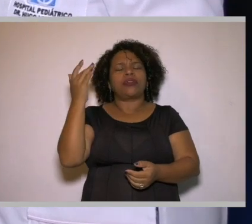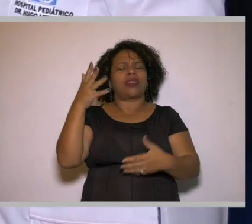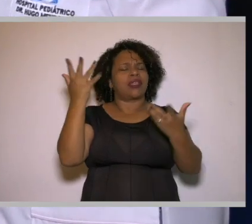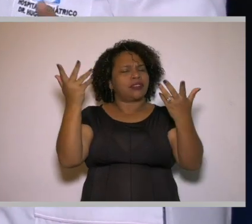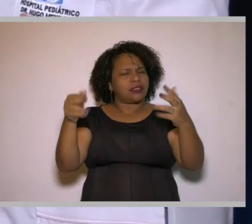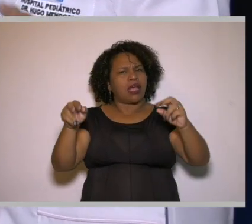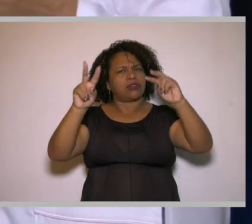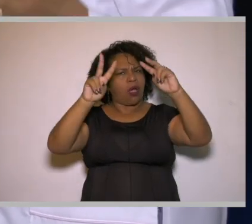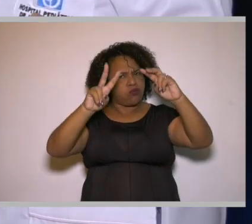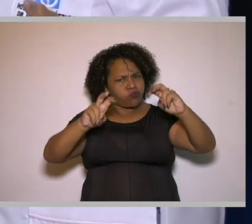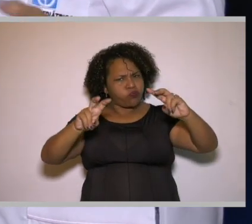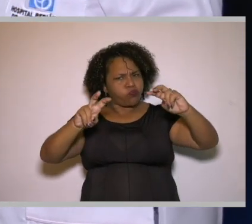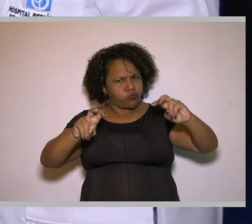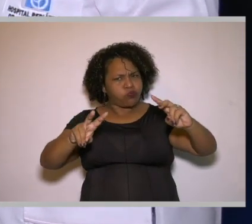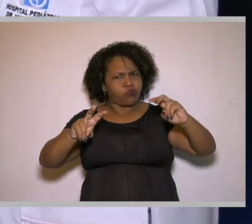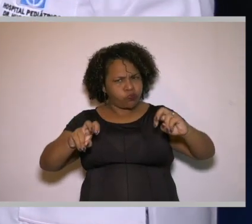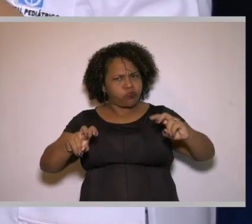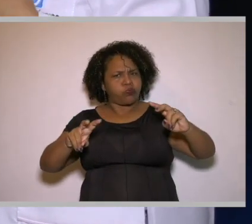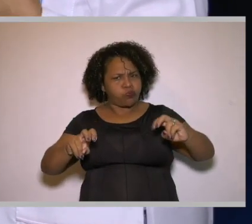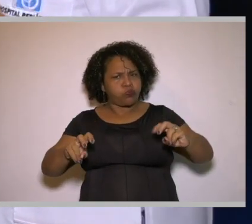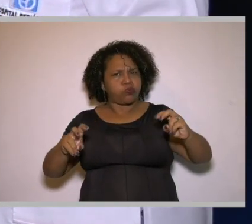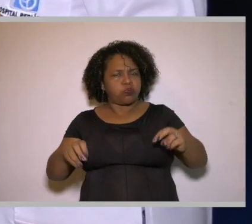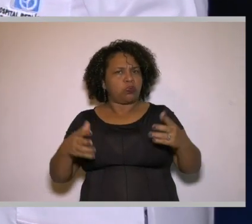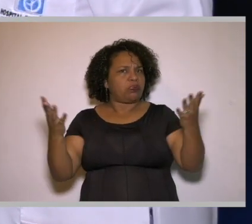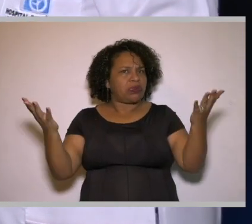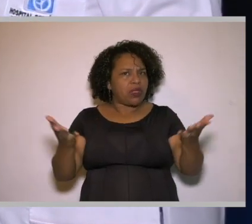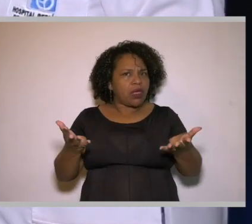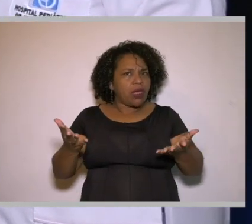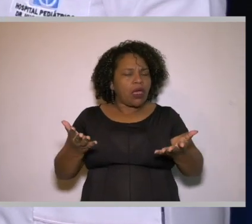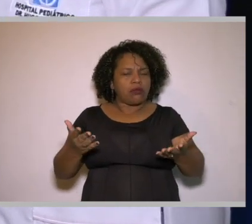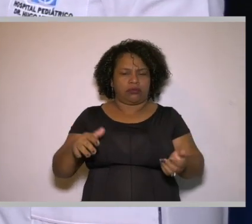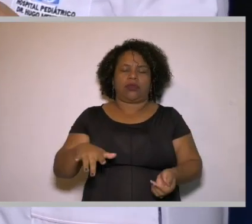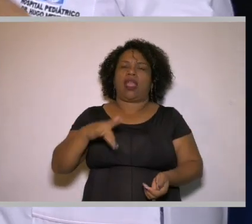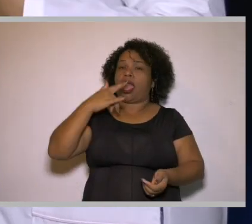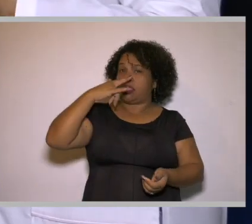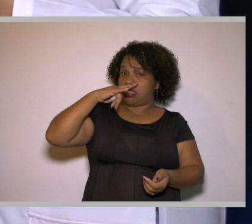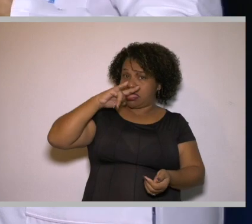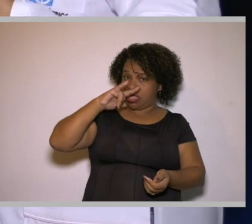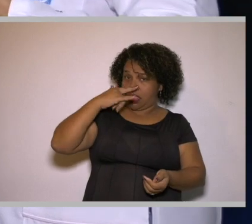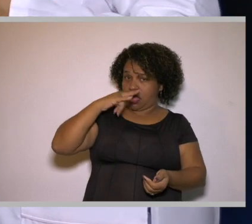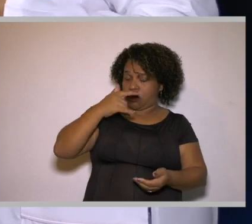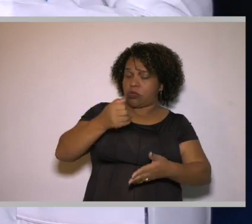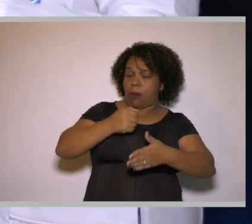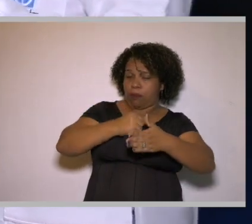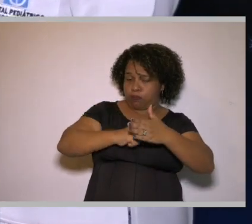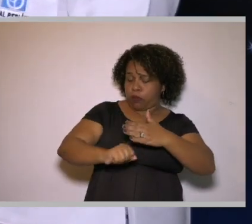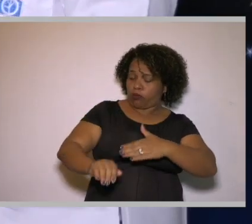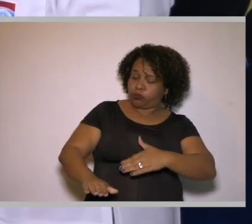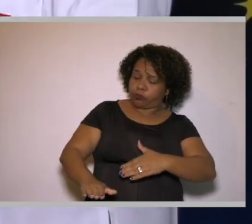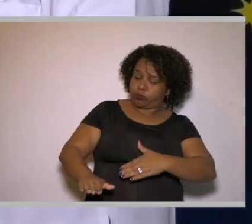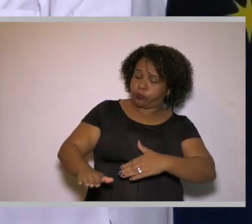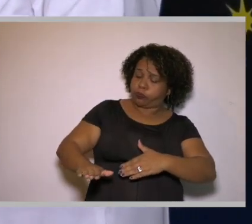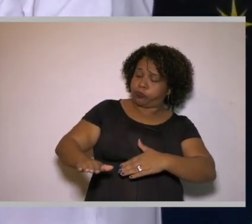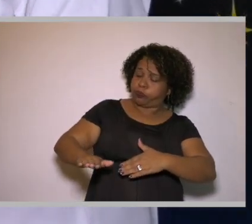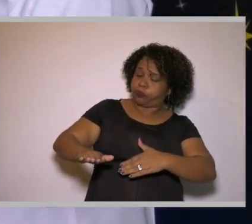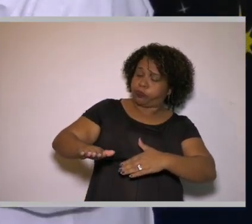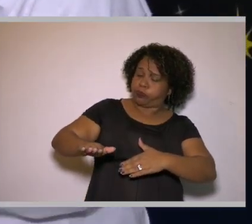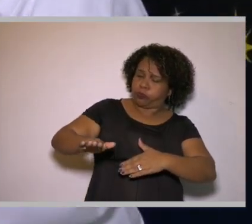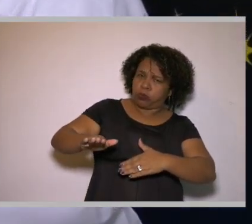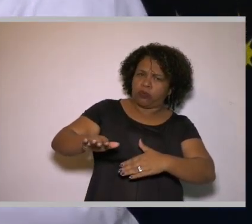años, porque hay estudios que se han demostrado donde el niño no va a evolucionar en